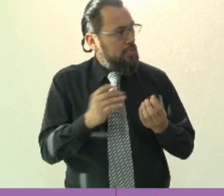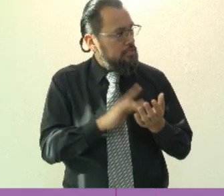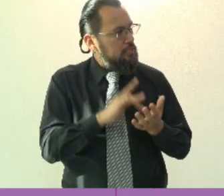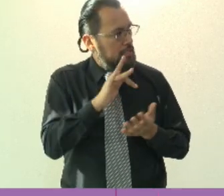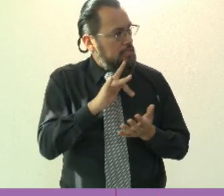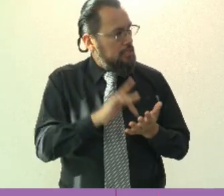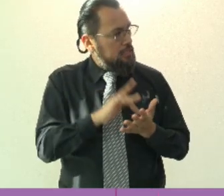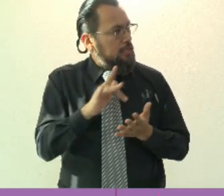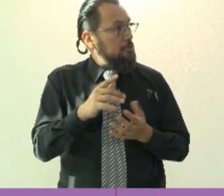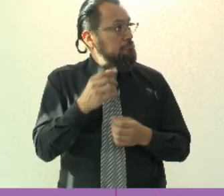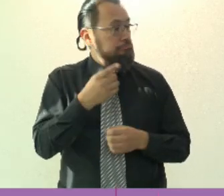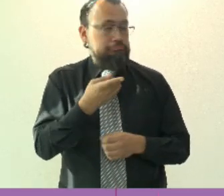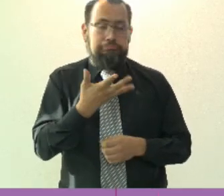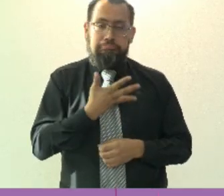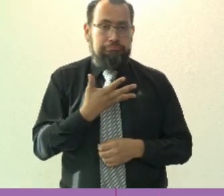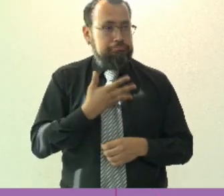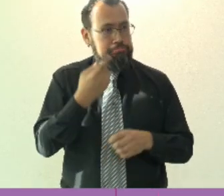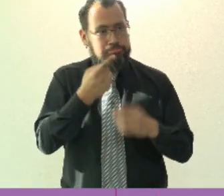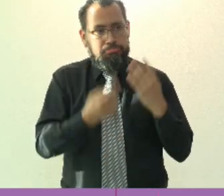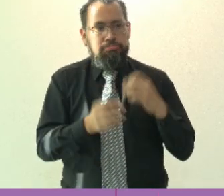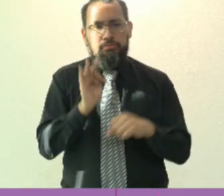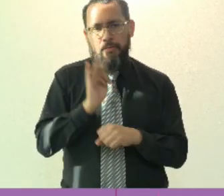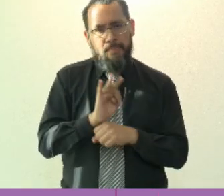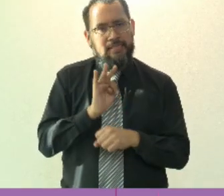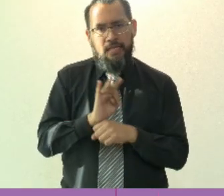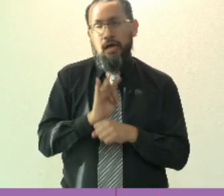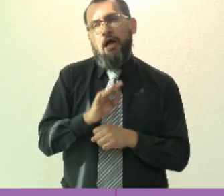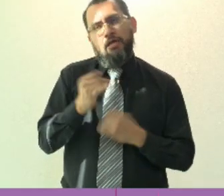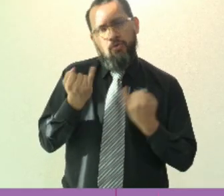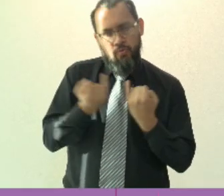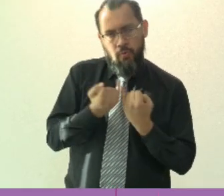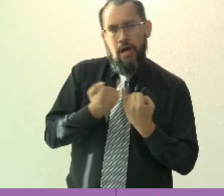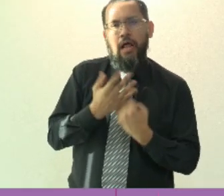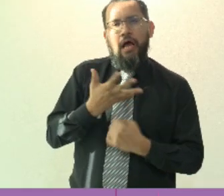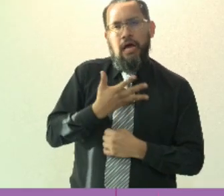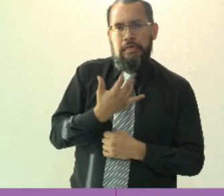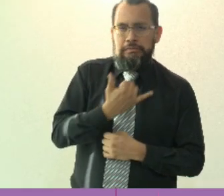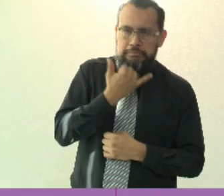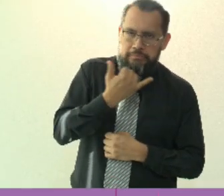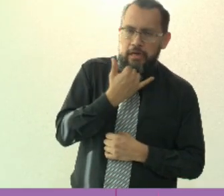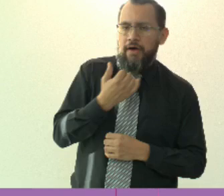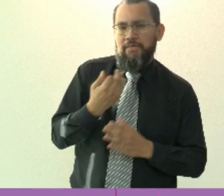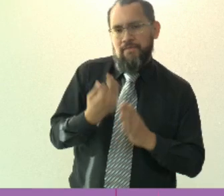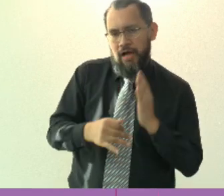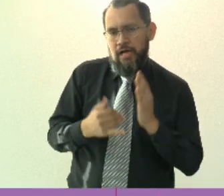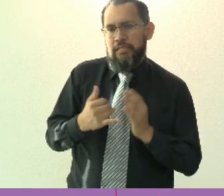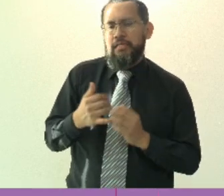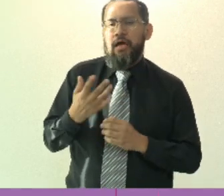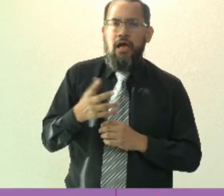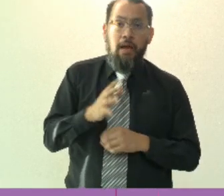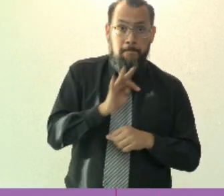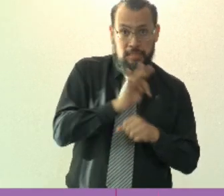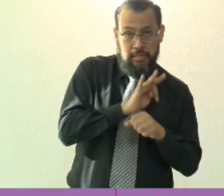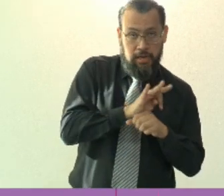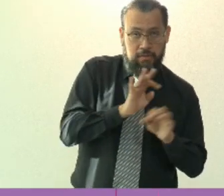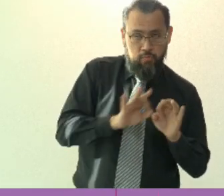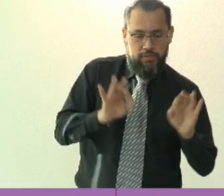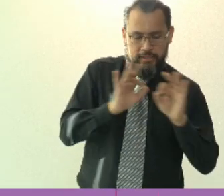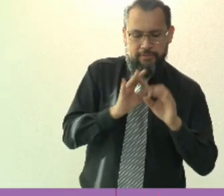Muchas gracias, muchísimas ventajas y hablaremos también de desventajas como para confrontar y entender por qué las ventajas son